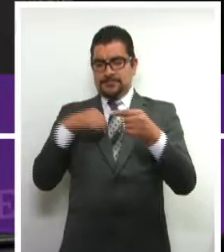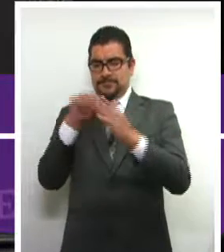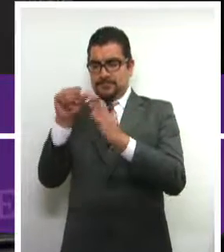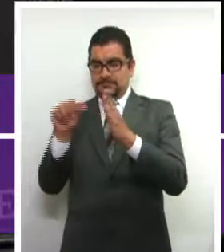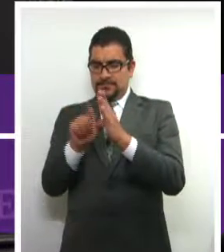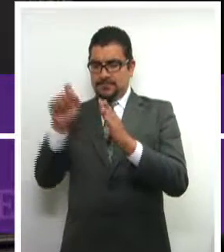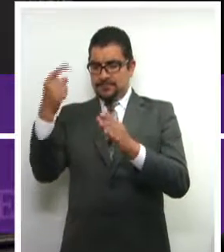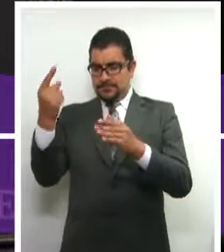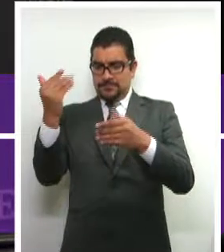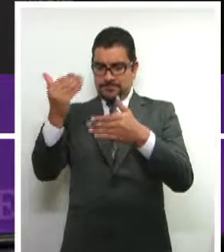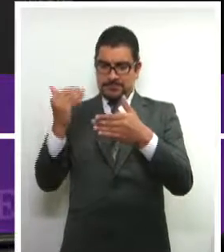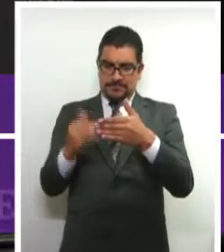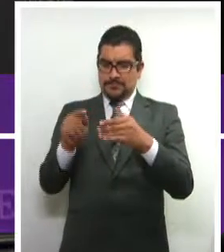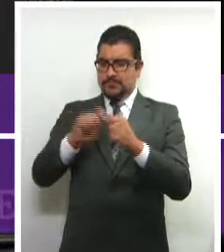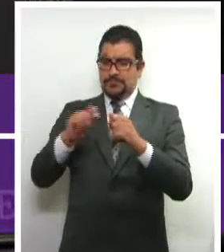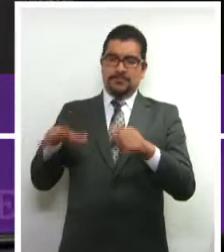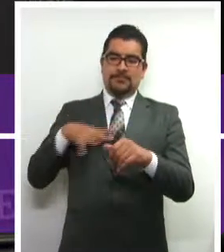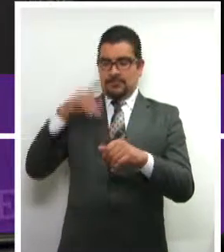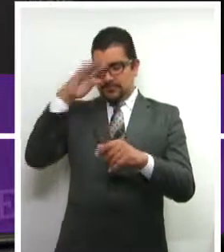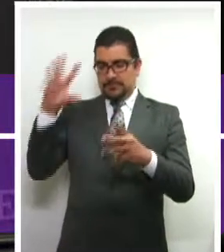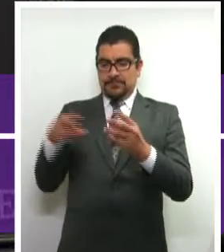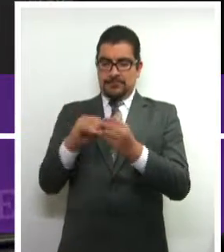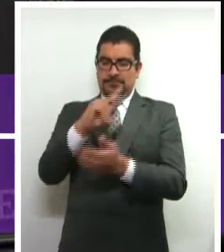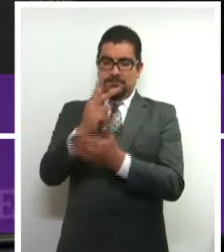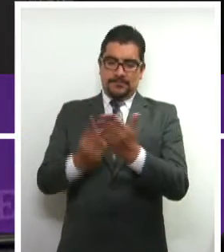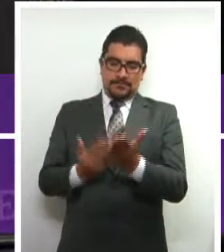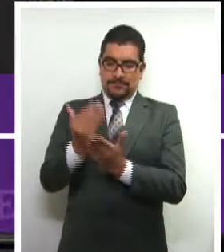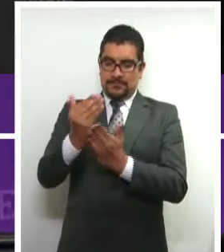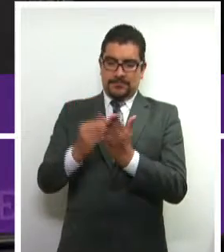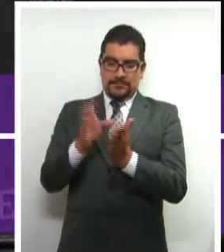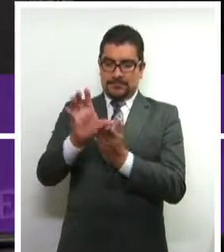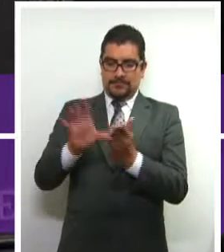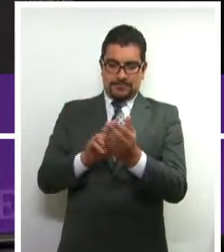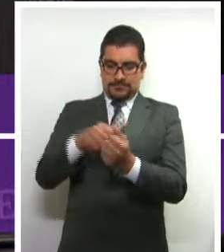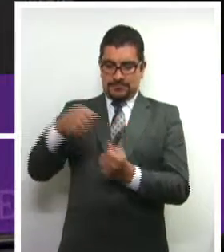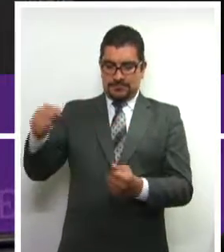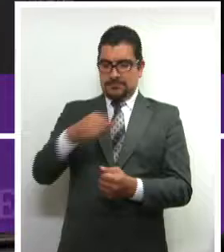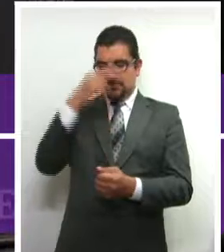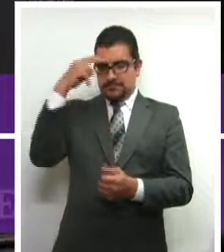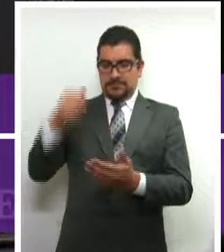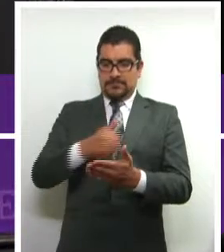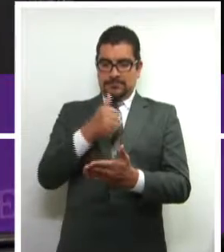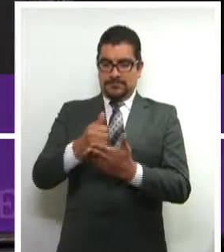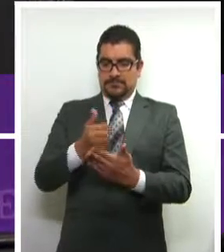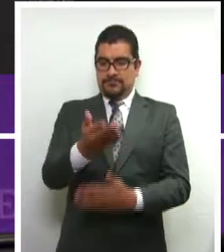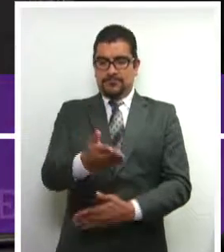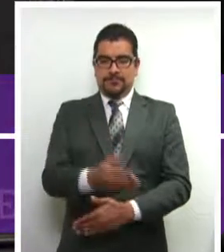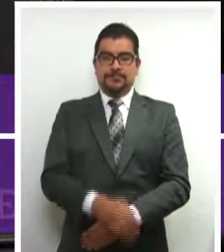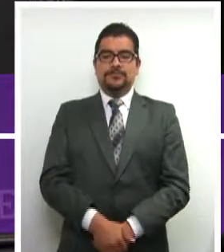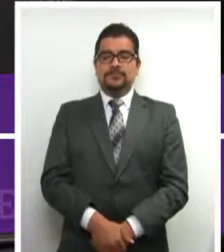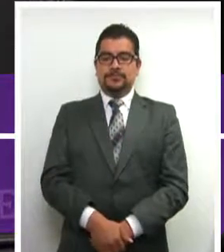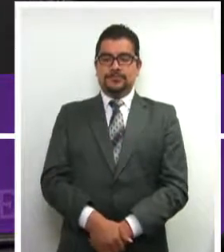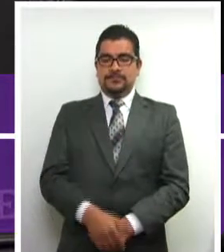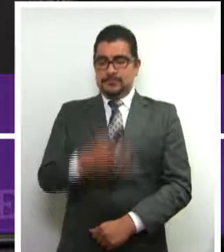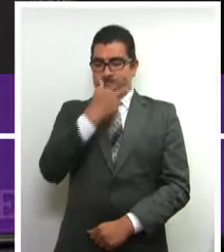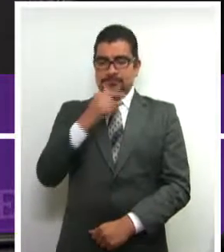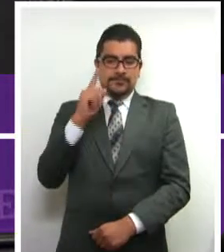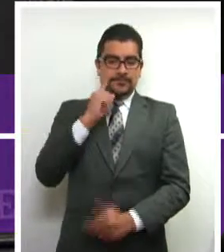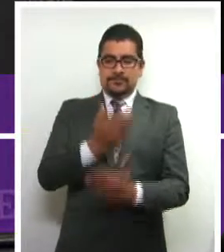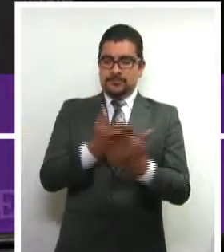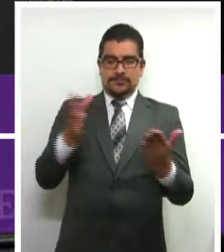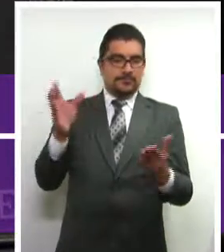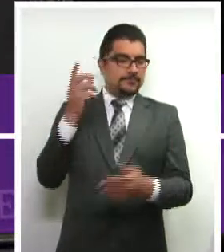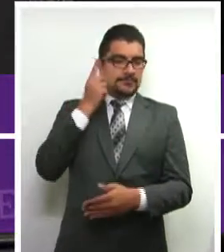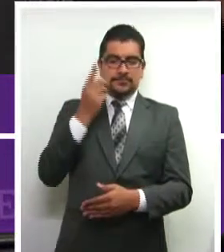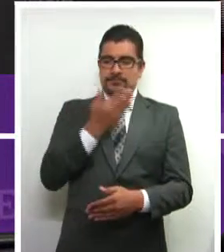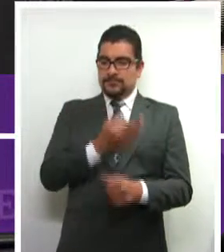artículo 21 de todos ellos del proyecto de Constitución Política de la Ciudad de México. Compañeras, compañeros diputados, el